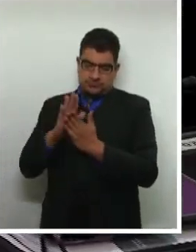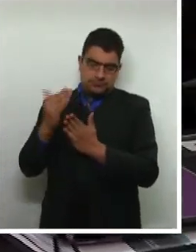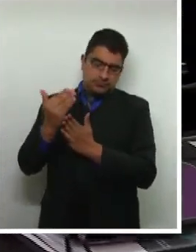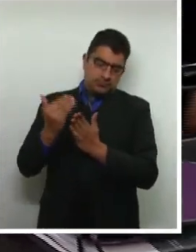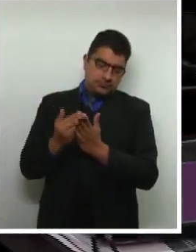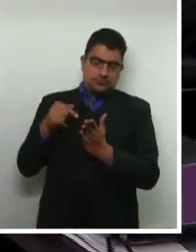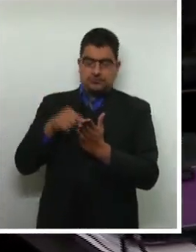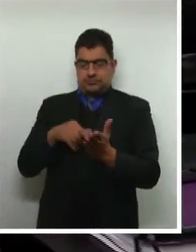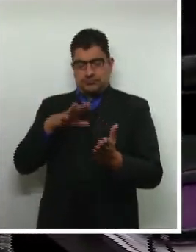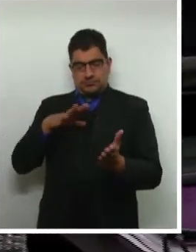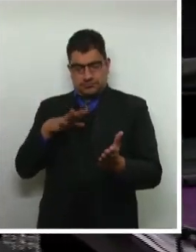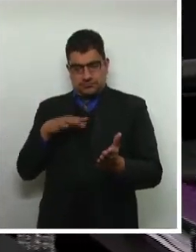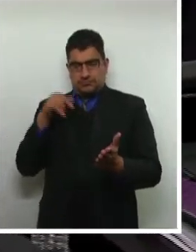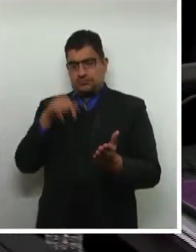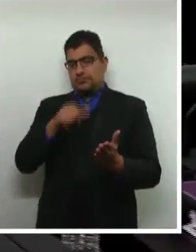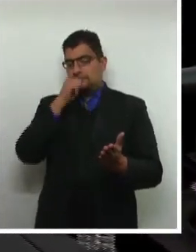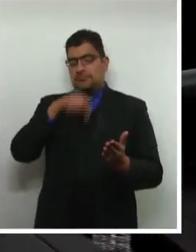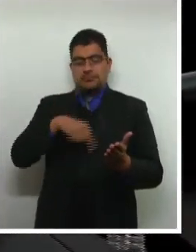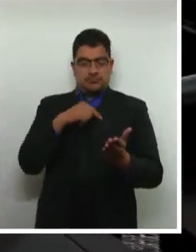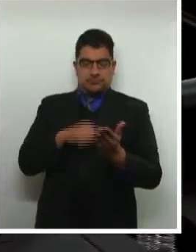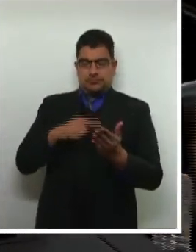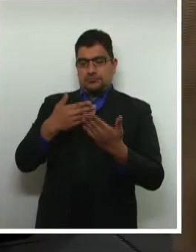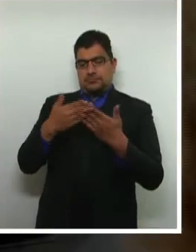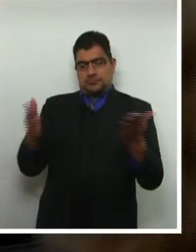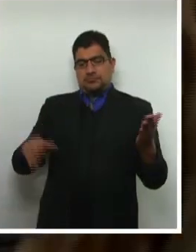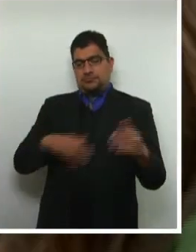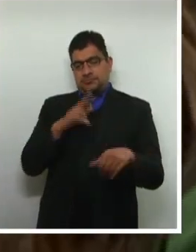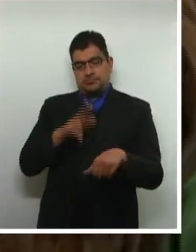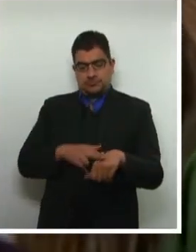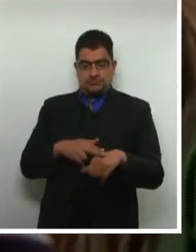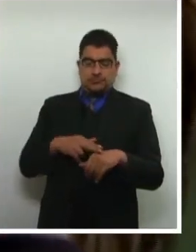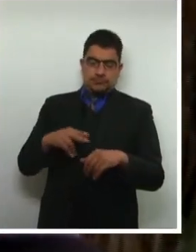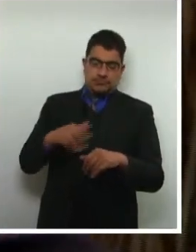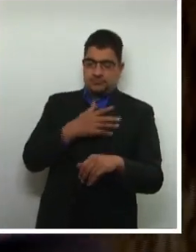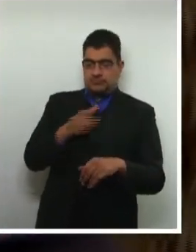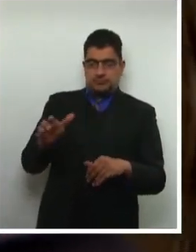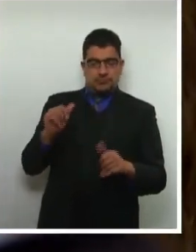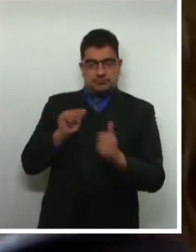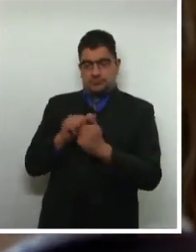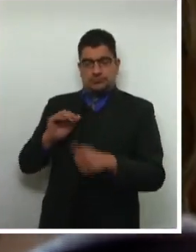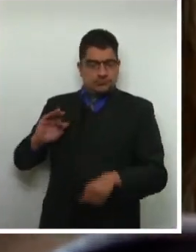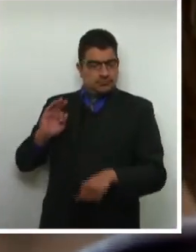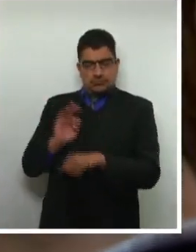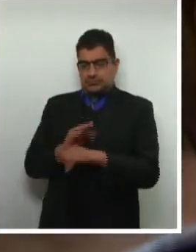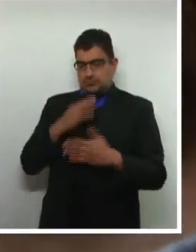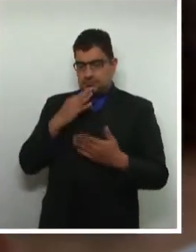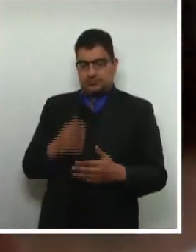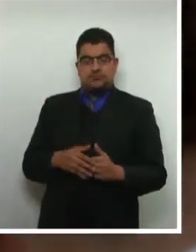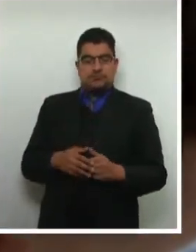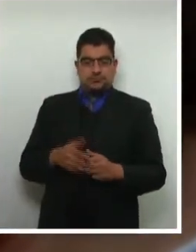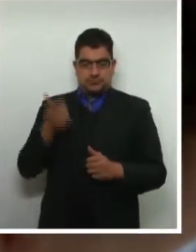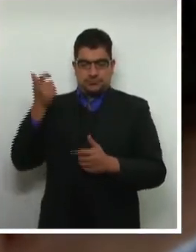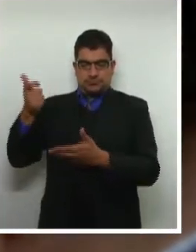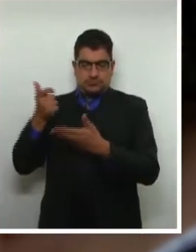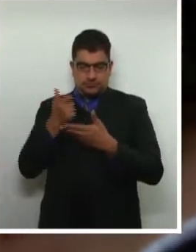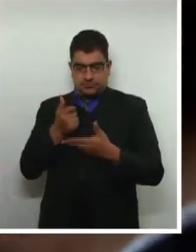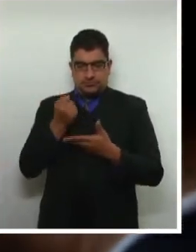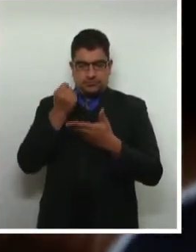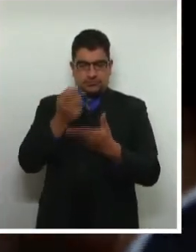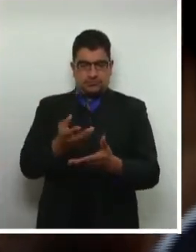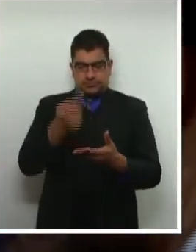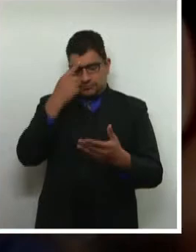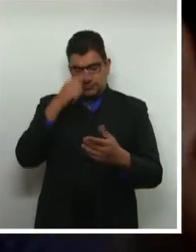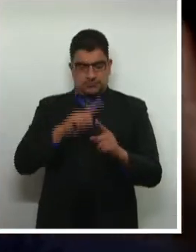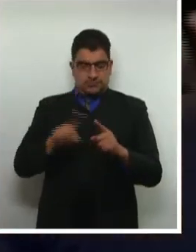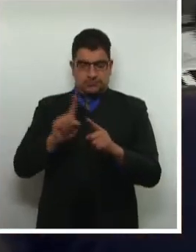territorio, así como los espacios naturales y rurales con categoría de protección. Los recursos económicos que se generen